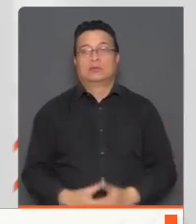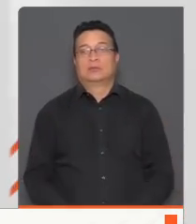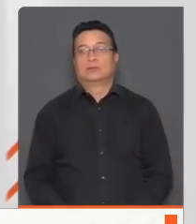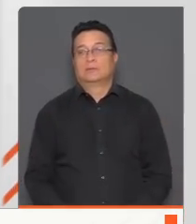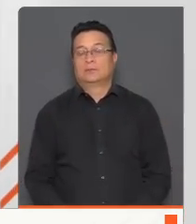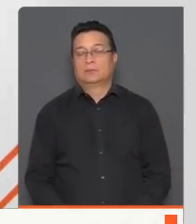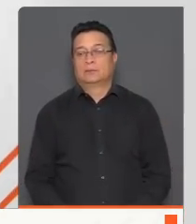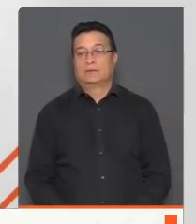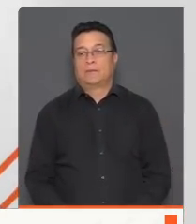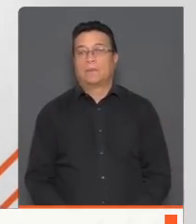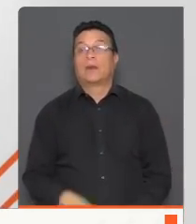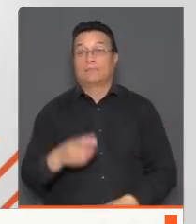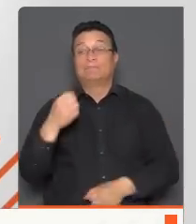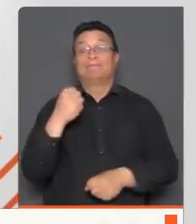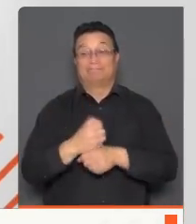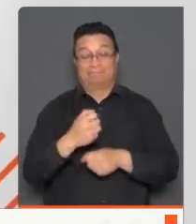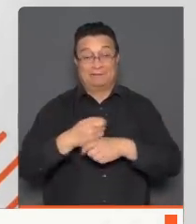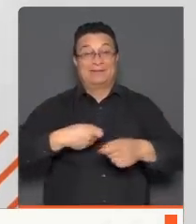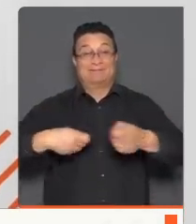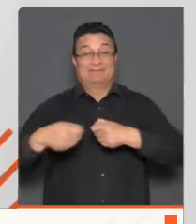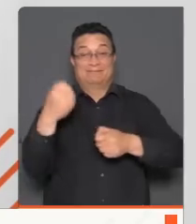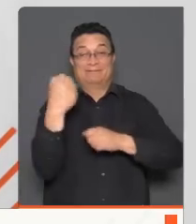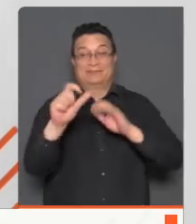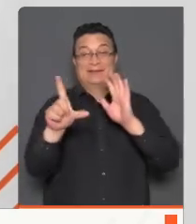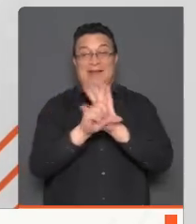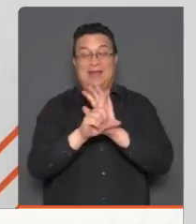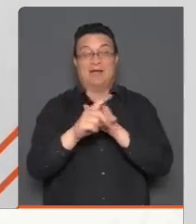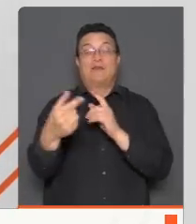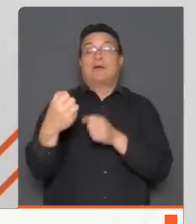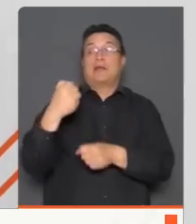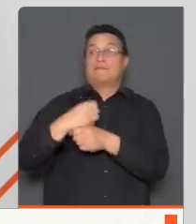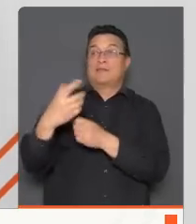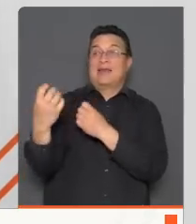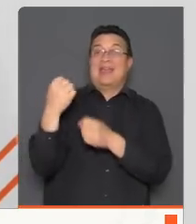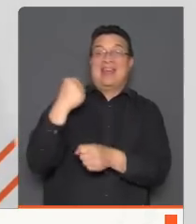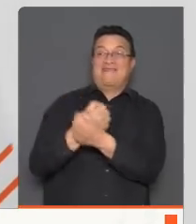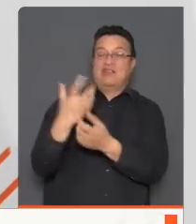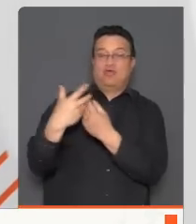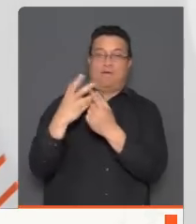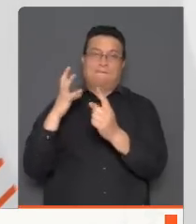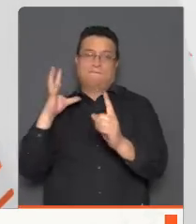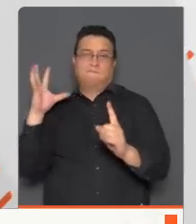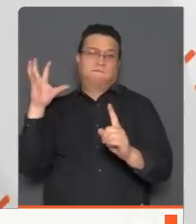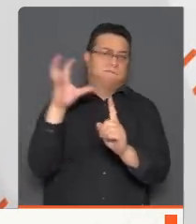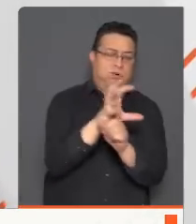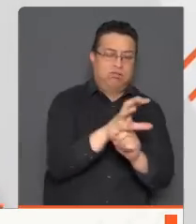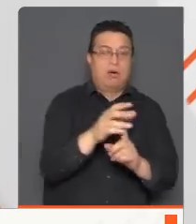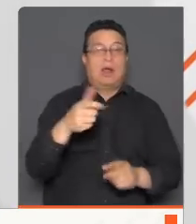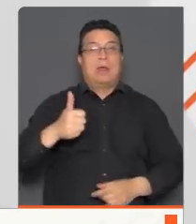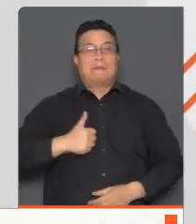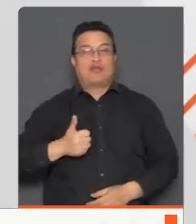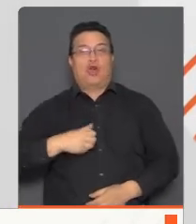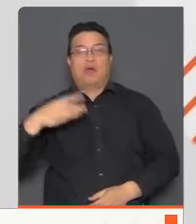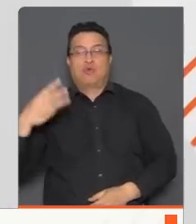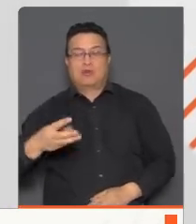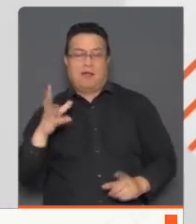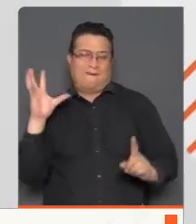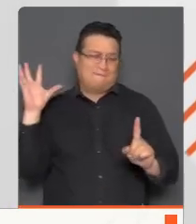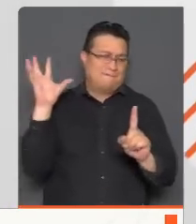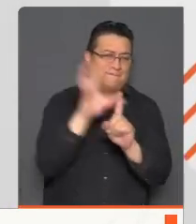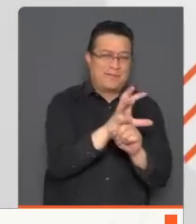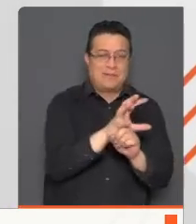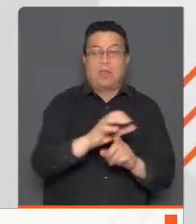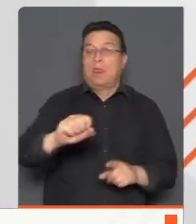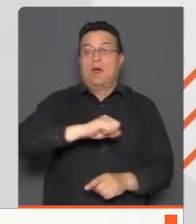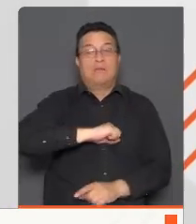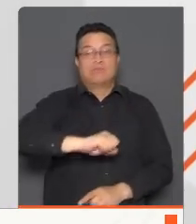Así actúan los comerciantes ilegales para impedir el trabajo de carabineros e inspectores municipales. Se resisten a que